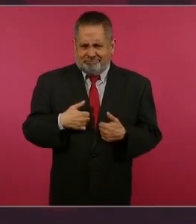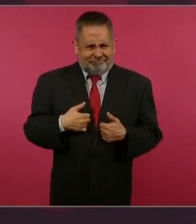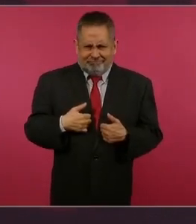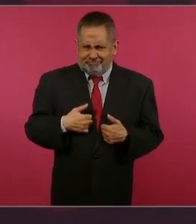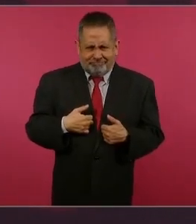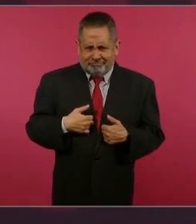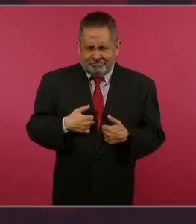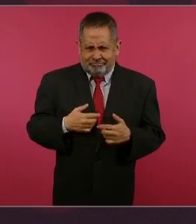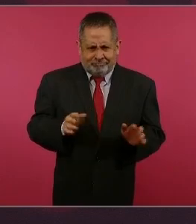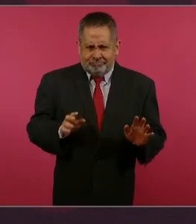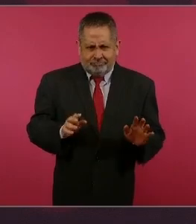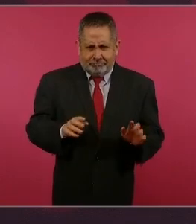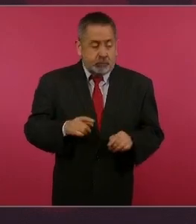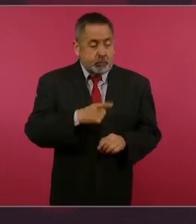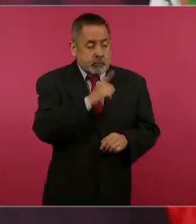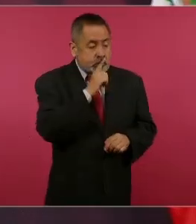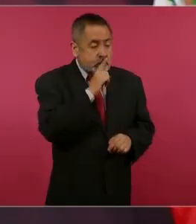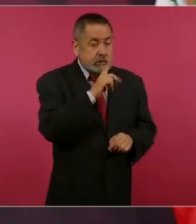de violencia.